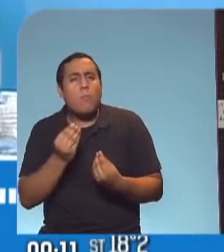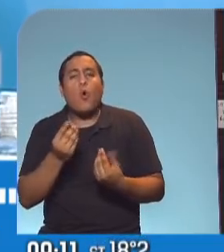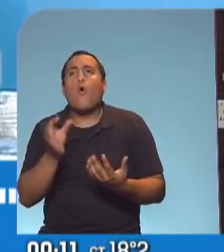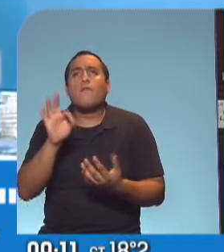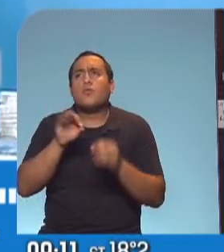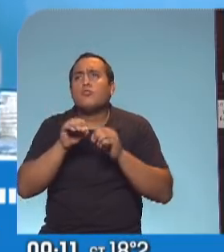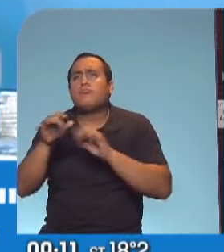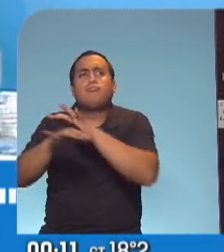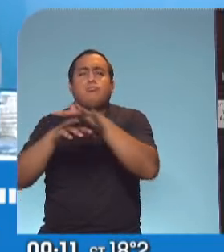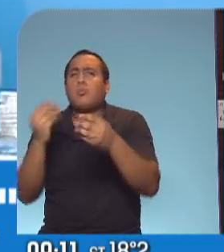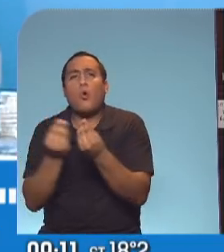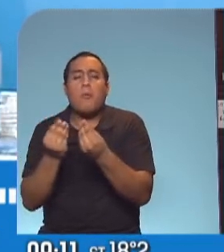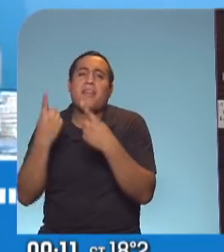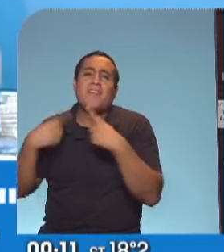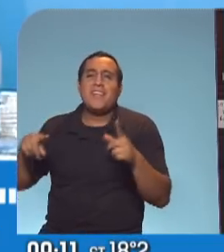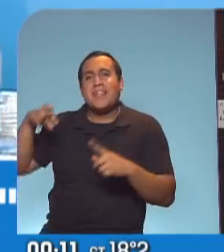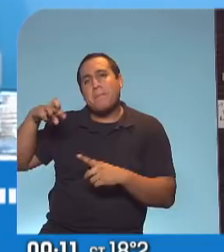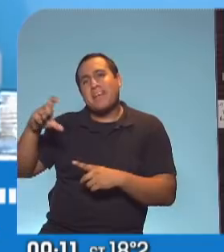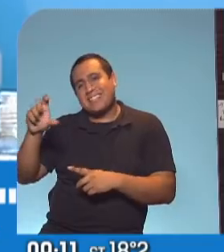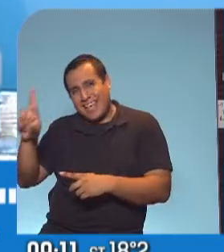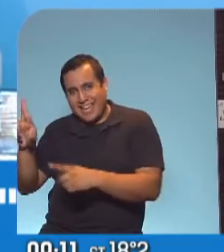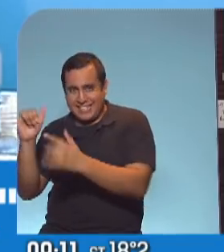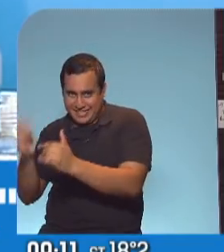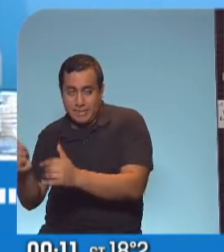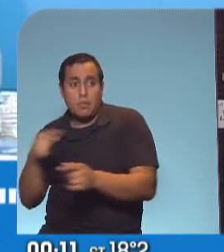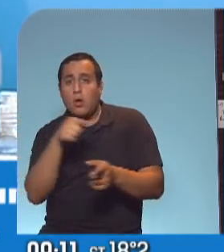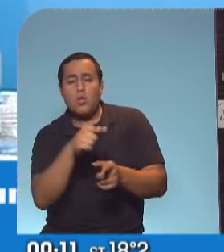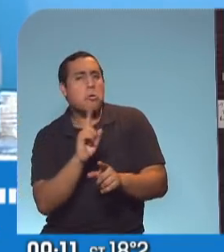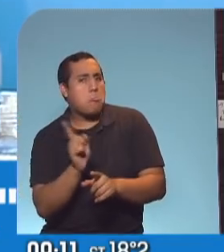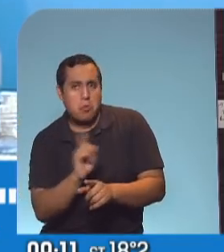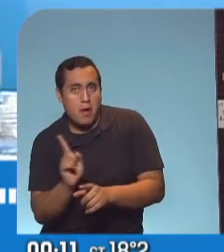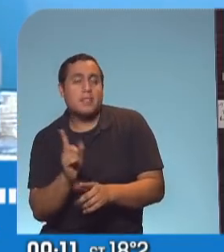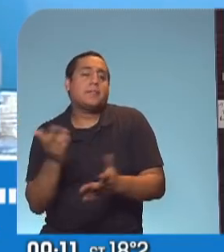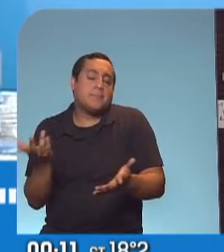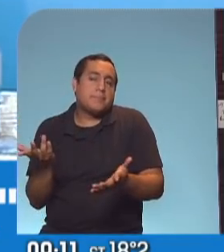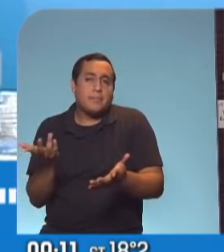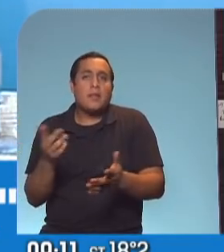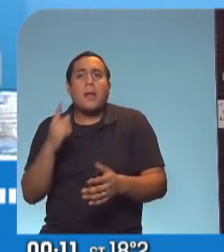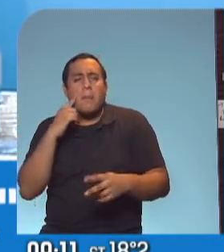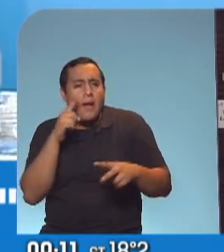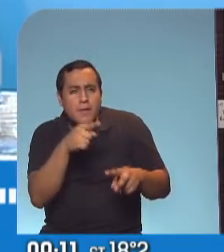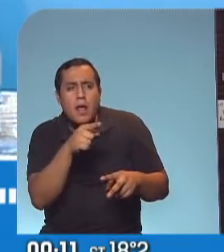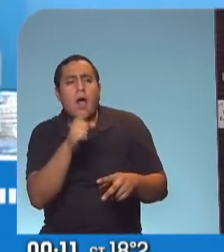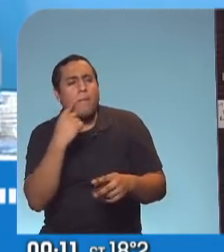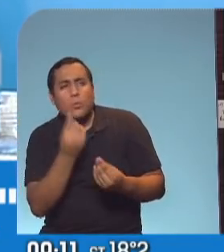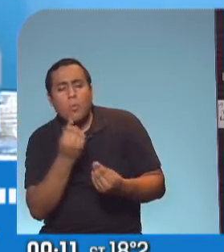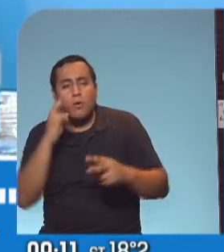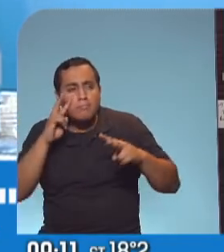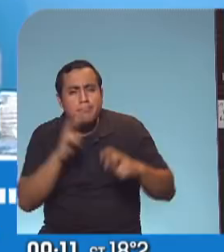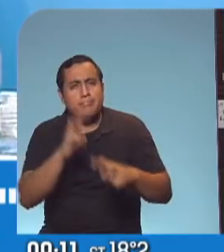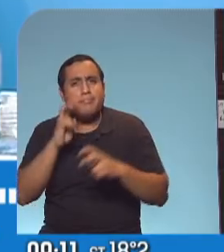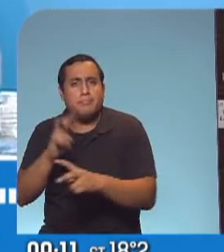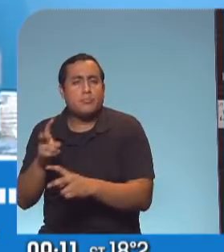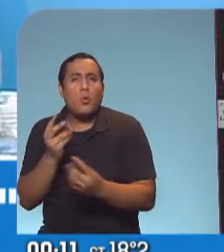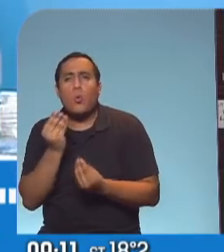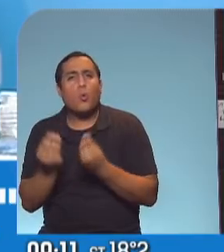lo tiene la PCR, y esos test que son indicados, que están indicados y están recomendados para la investigación y definir